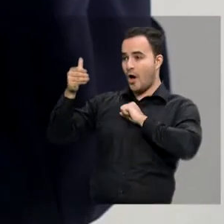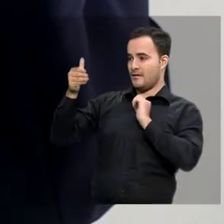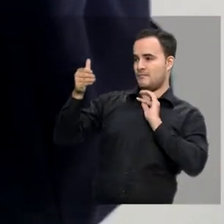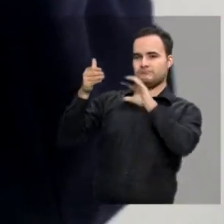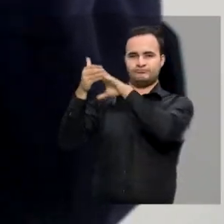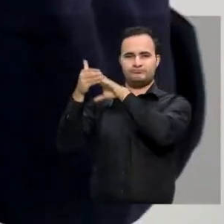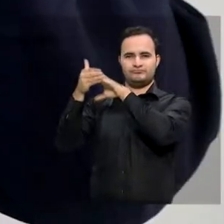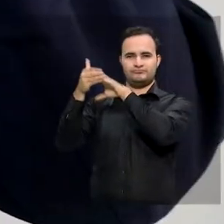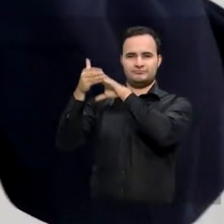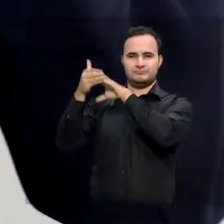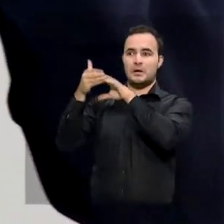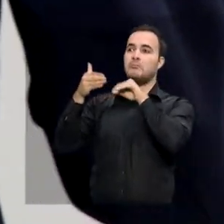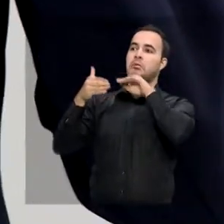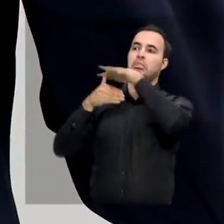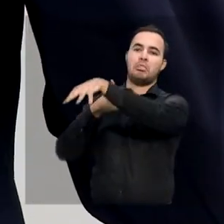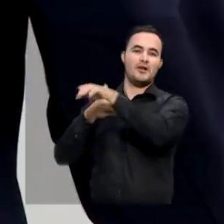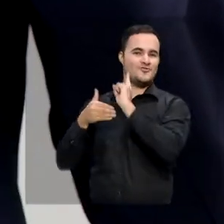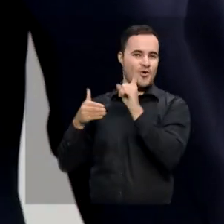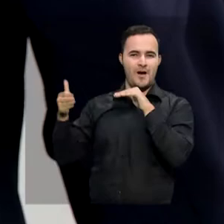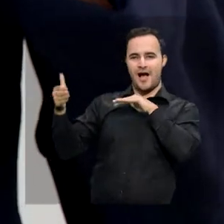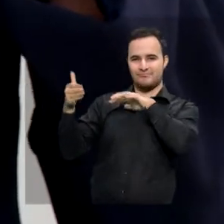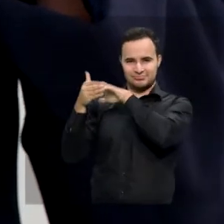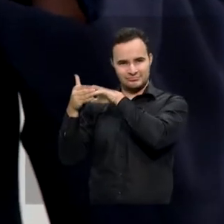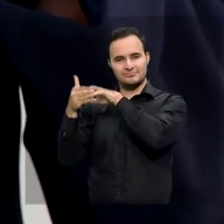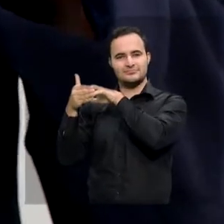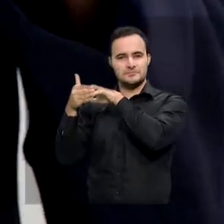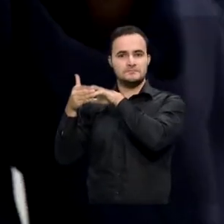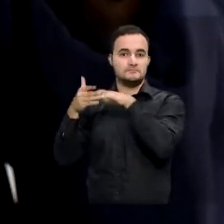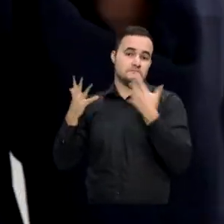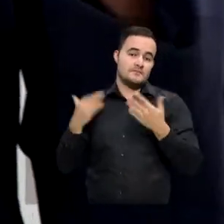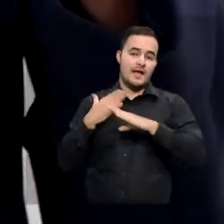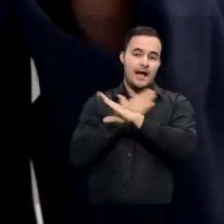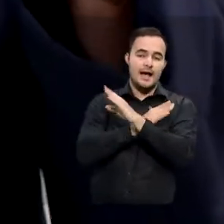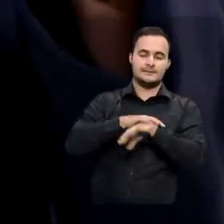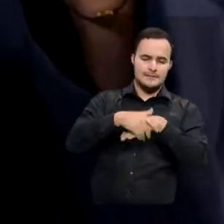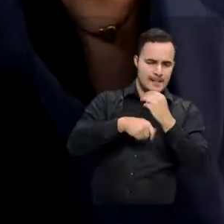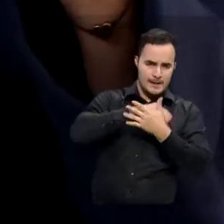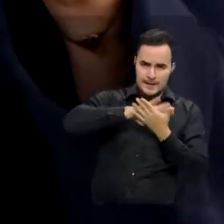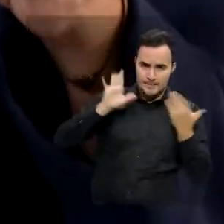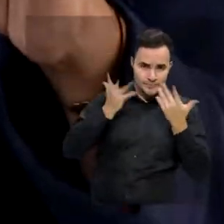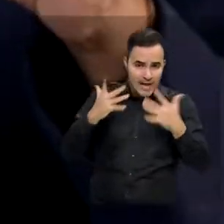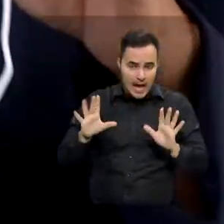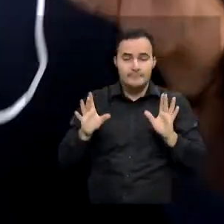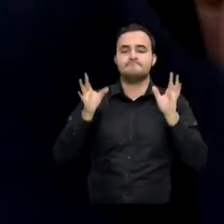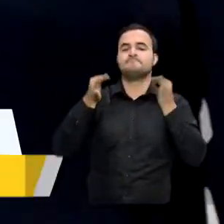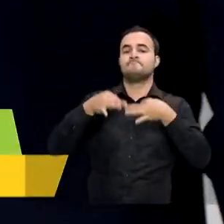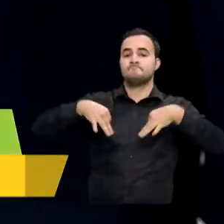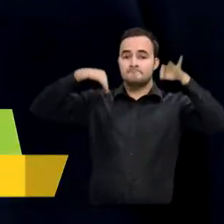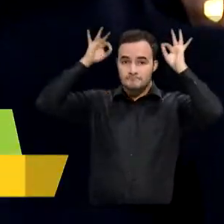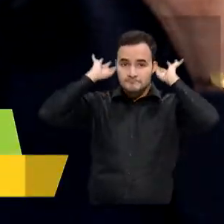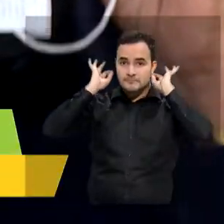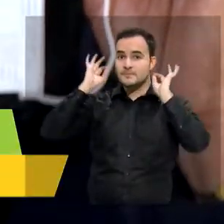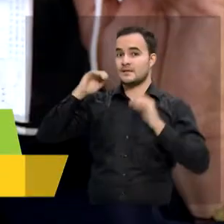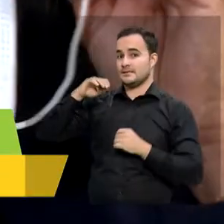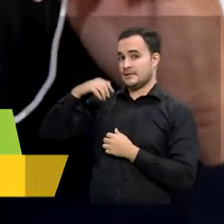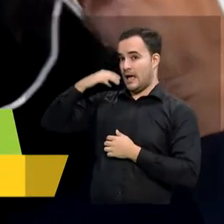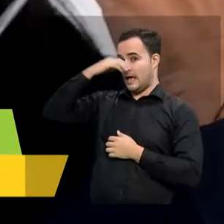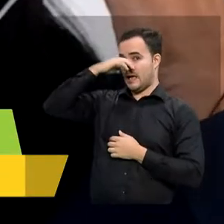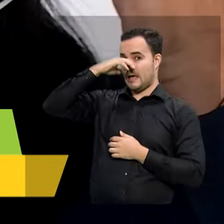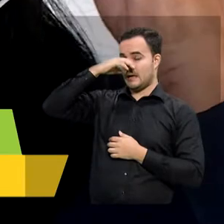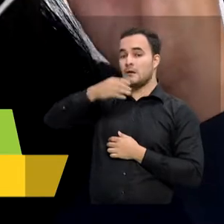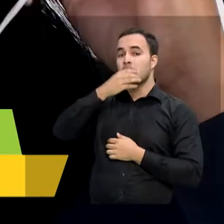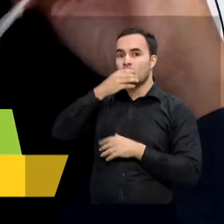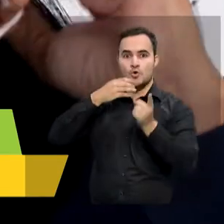partículas de saliva se recolectan acá y de esa manera no van a salir al exterior. Entonces, la tomo, me higienizo las manos, la tomo por aquí,